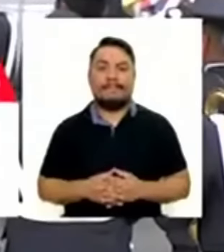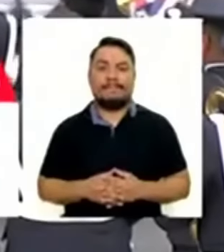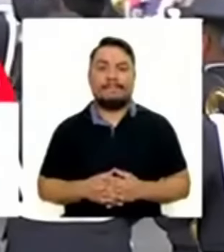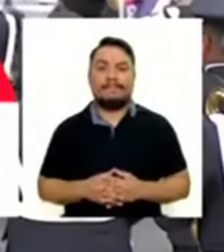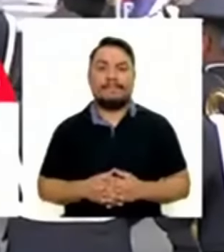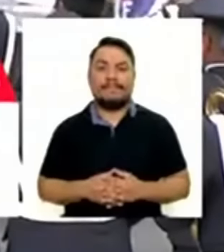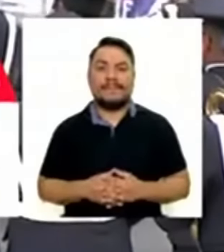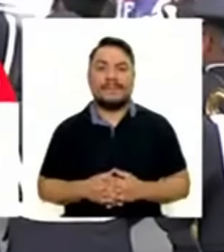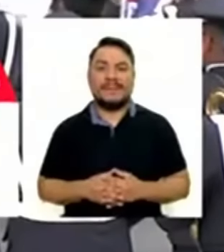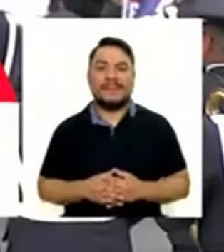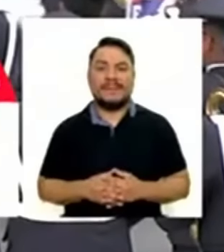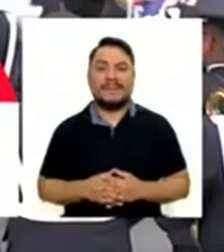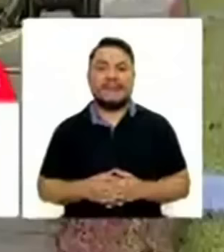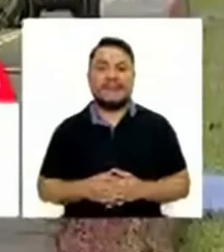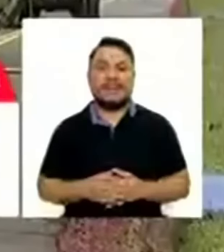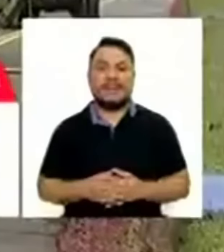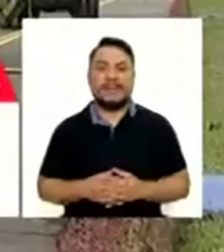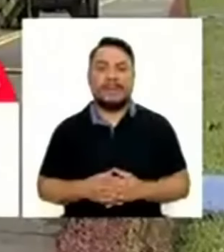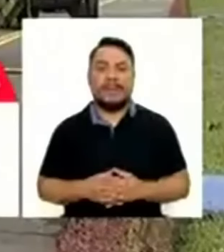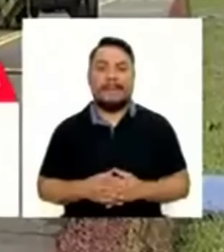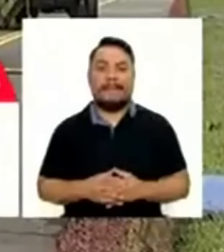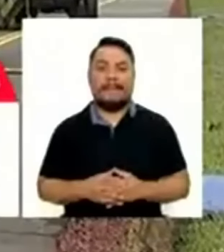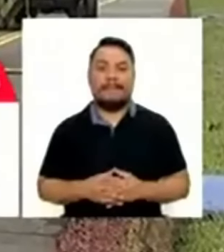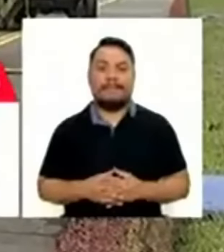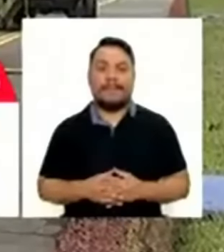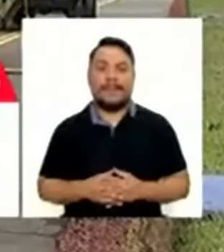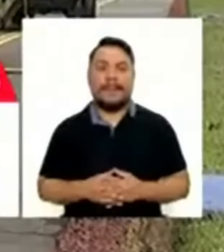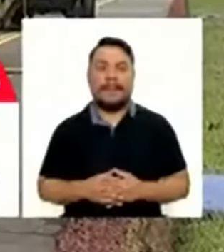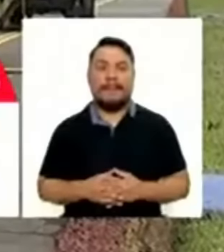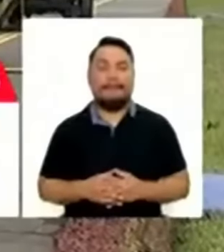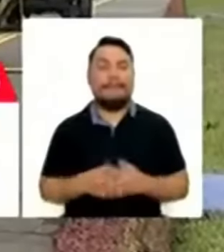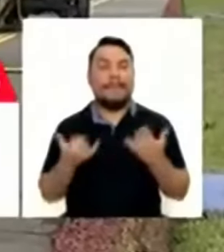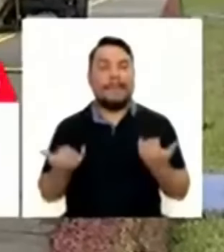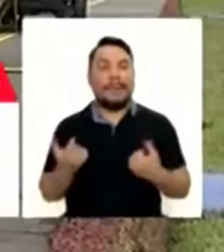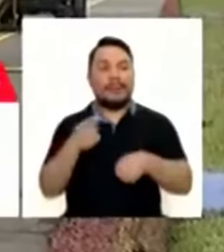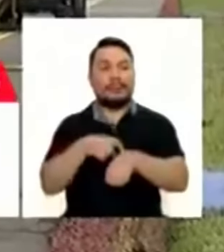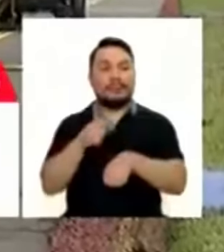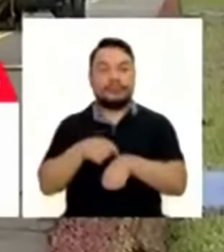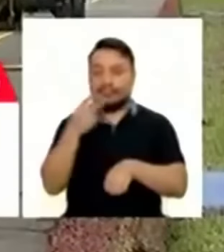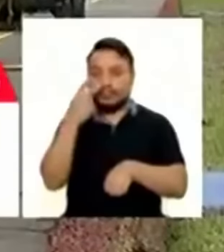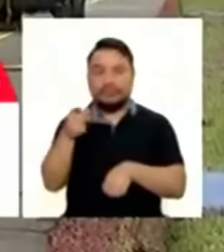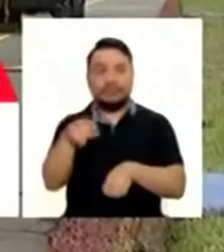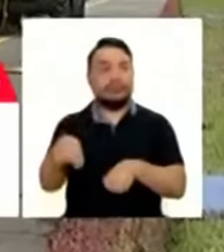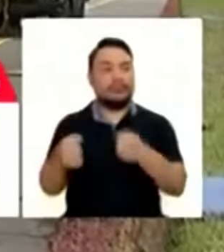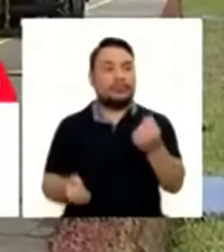En estos momentos vemos